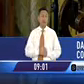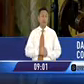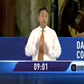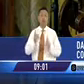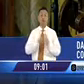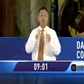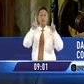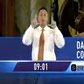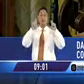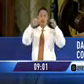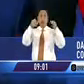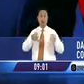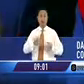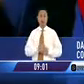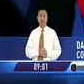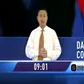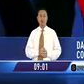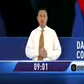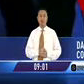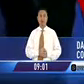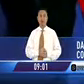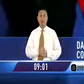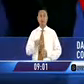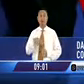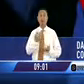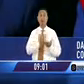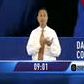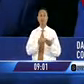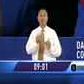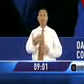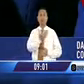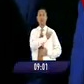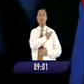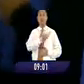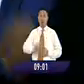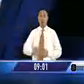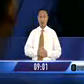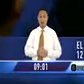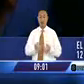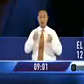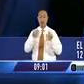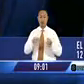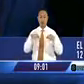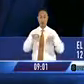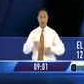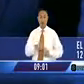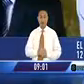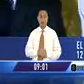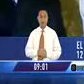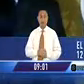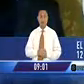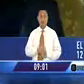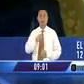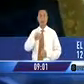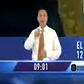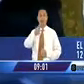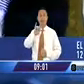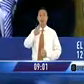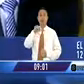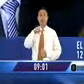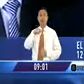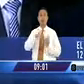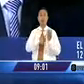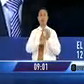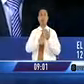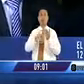primera foto de gabinete. Y durante el evento, el presidente oficializó la designación de Ariana Tanca como